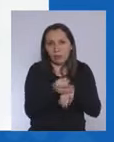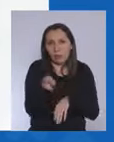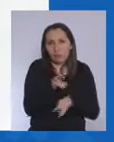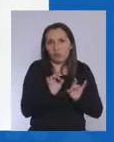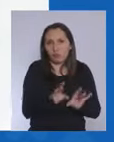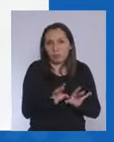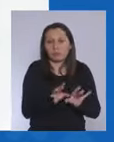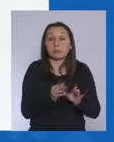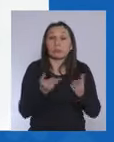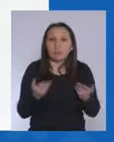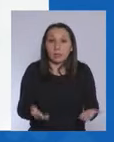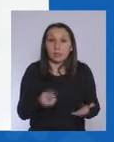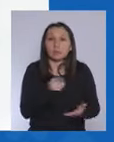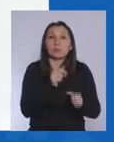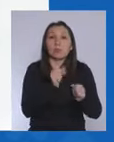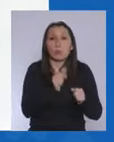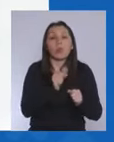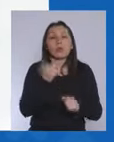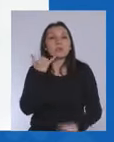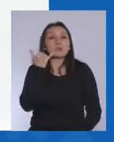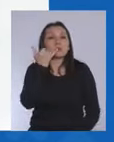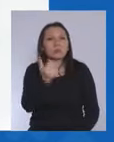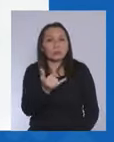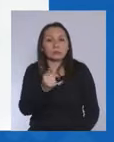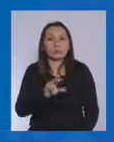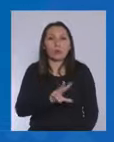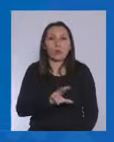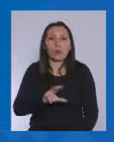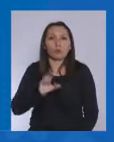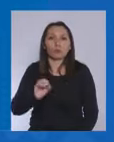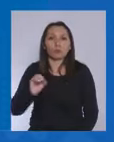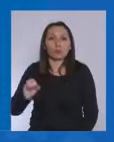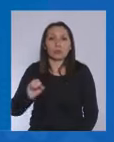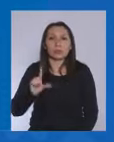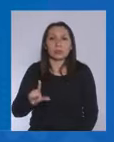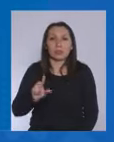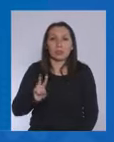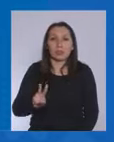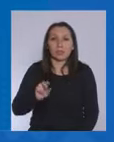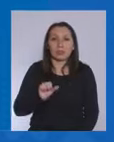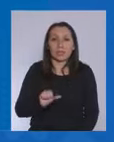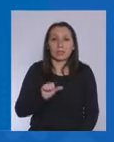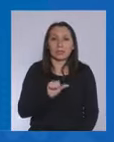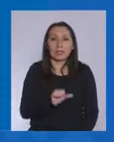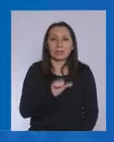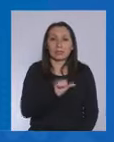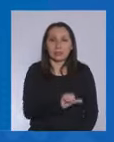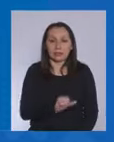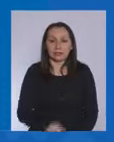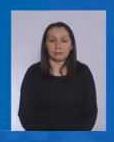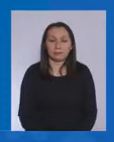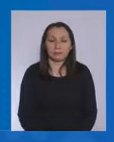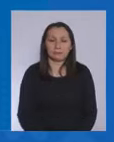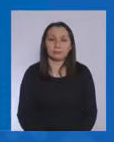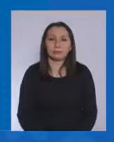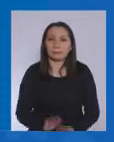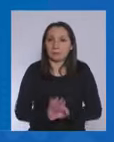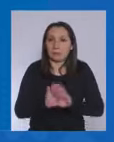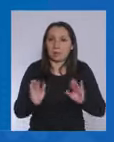y para esto pueden acceder llamando al teléfono 807 2 6 6 6 6